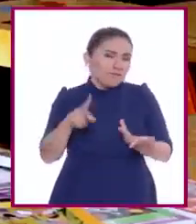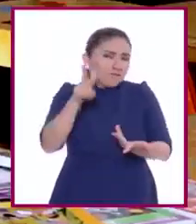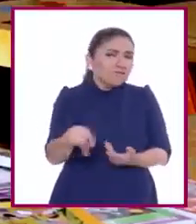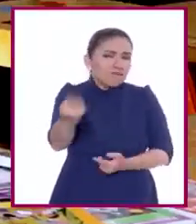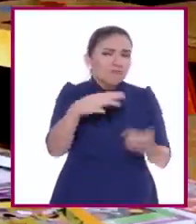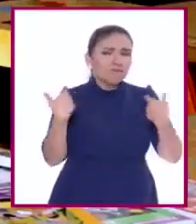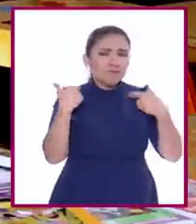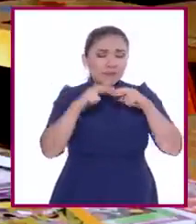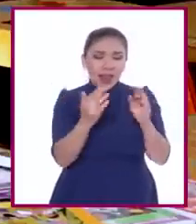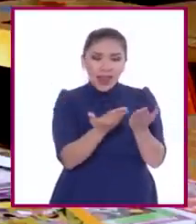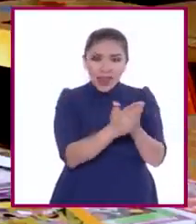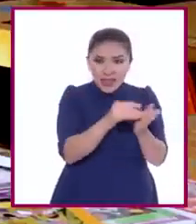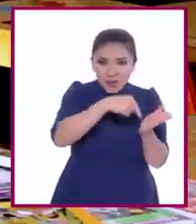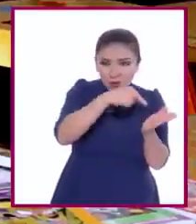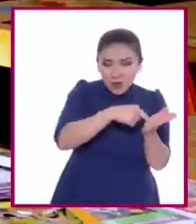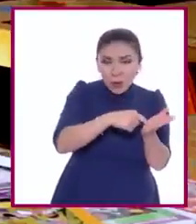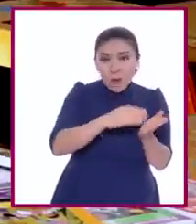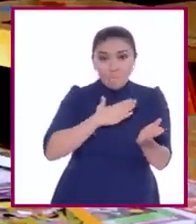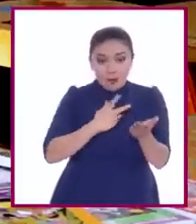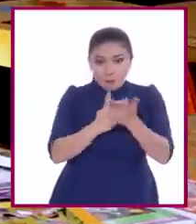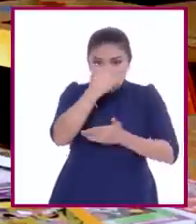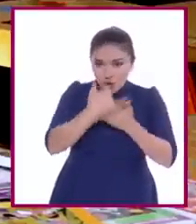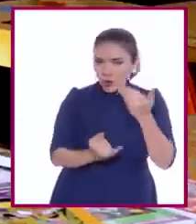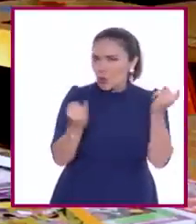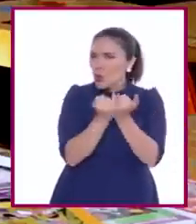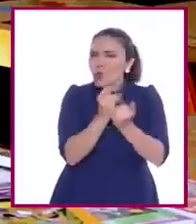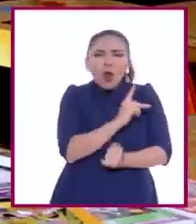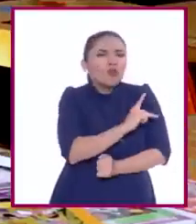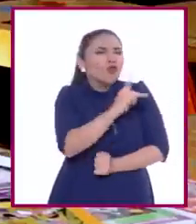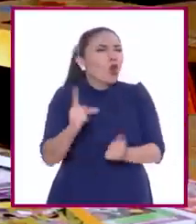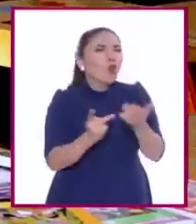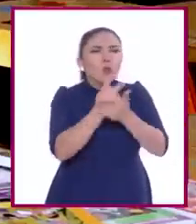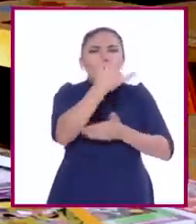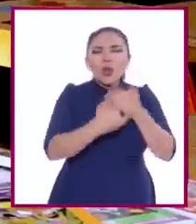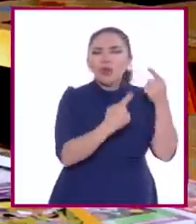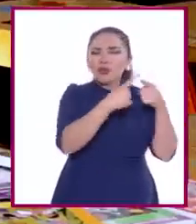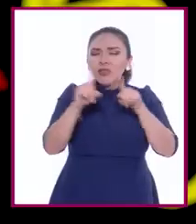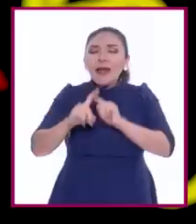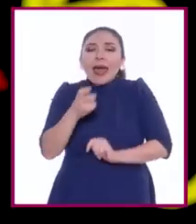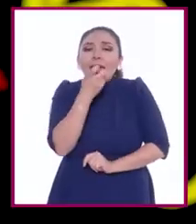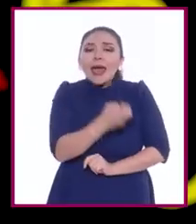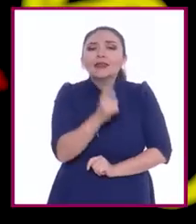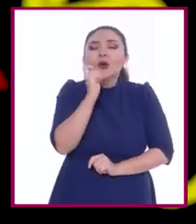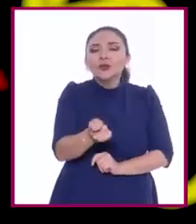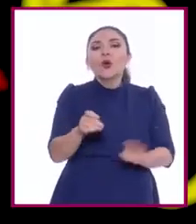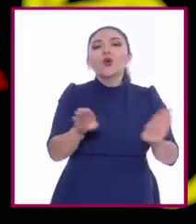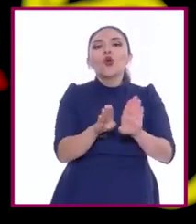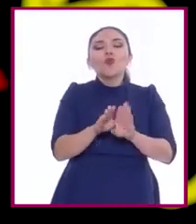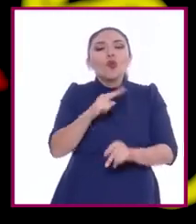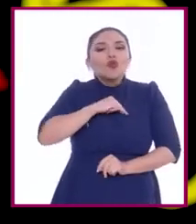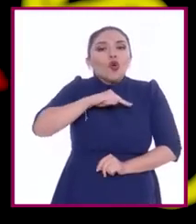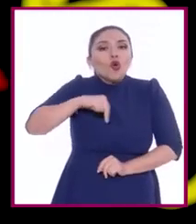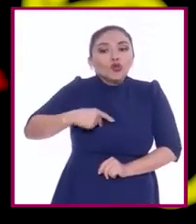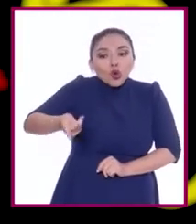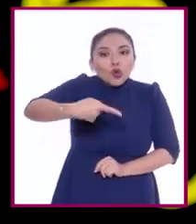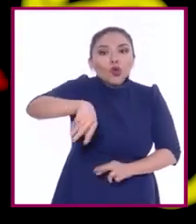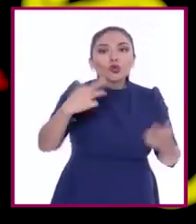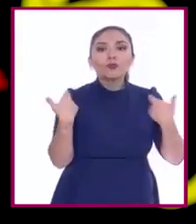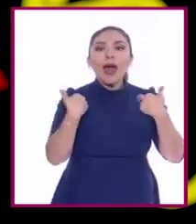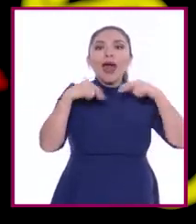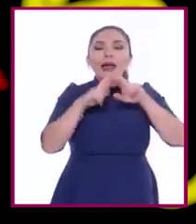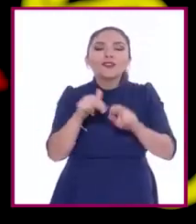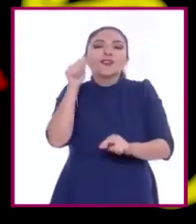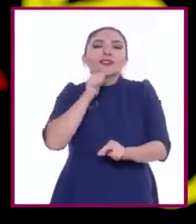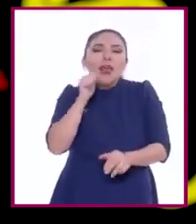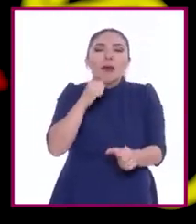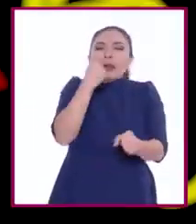verdad, los libros de texto, no solamente mi proyecto, sino todos los proyectos, es parte de lo que nosotros como